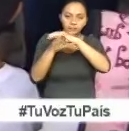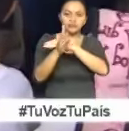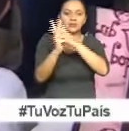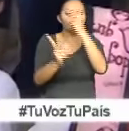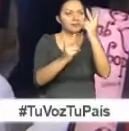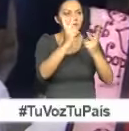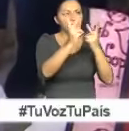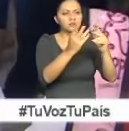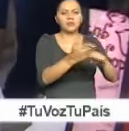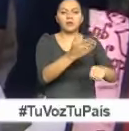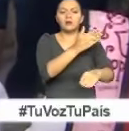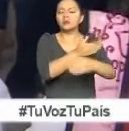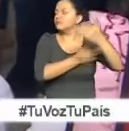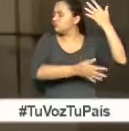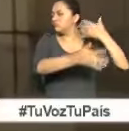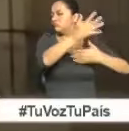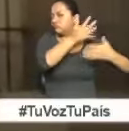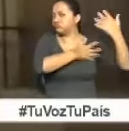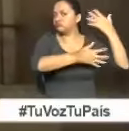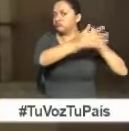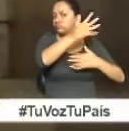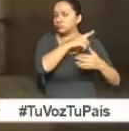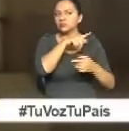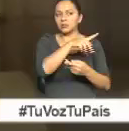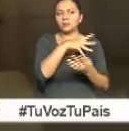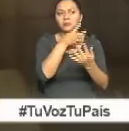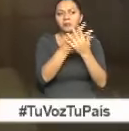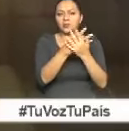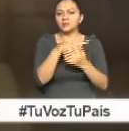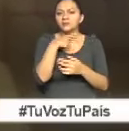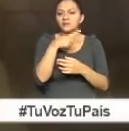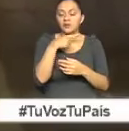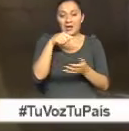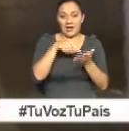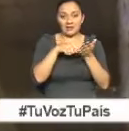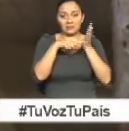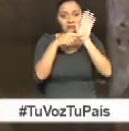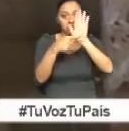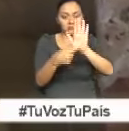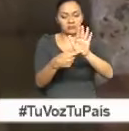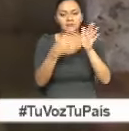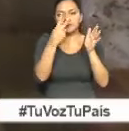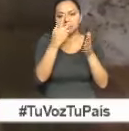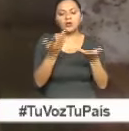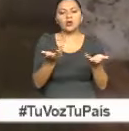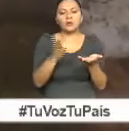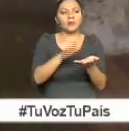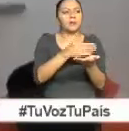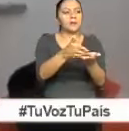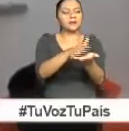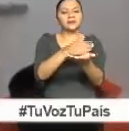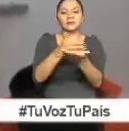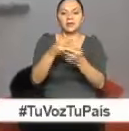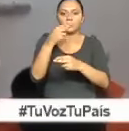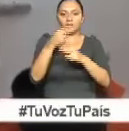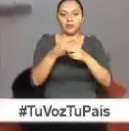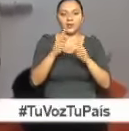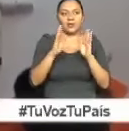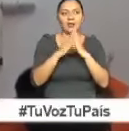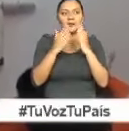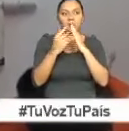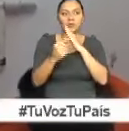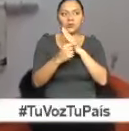observar aquel pasado de represión y miseria. En este marco se presentó el libro Espacios Vacíos, sustentado en la política